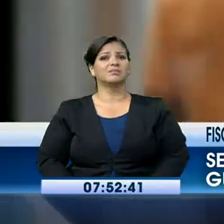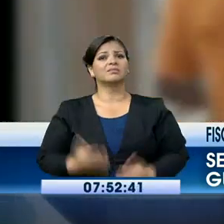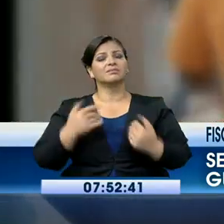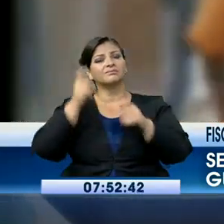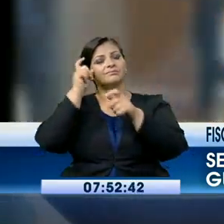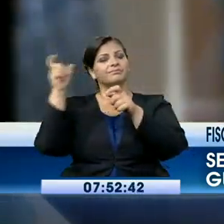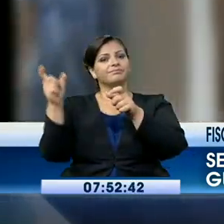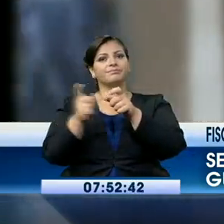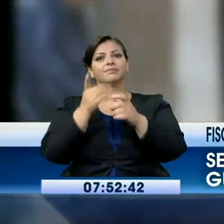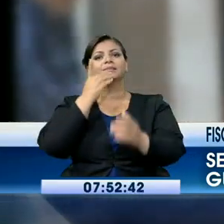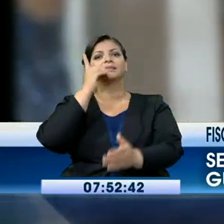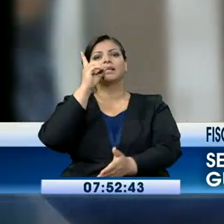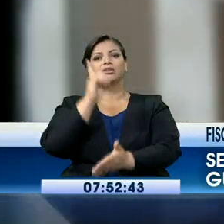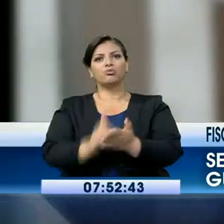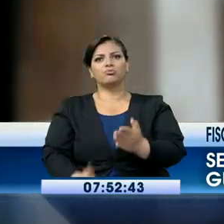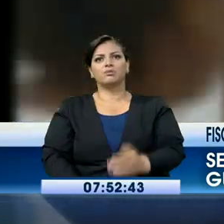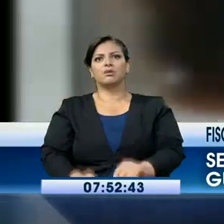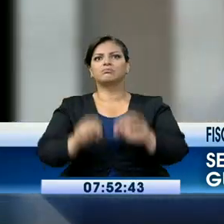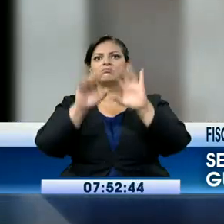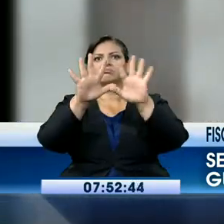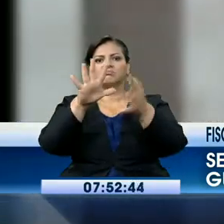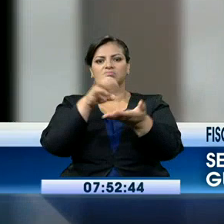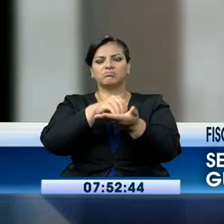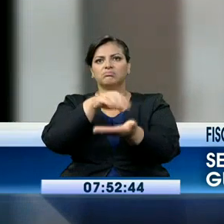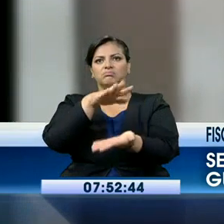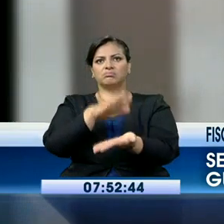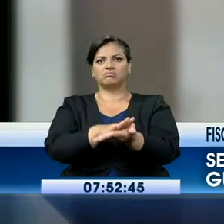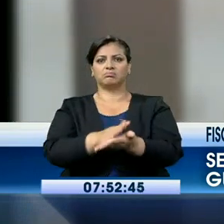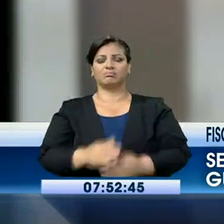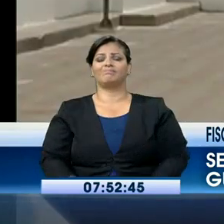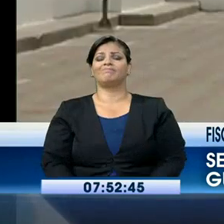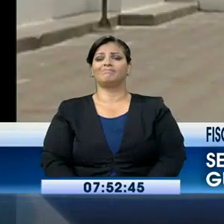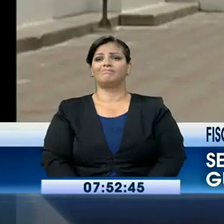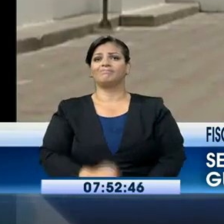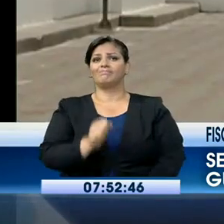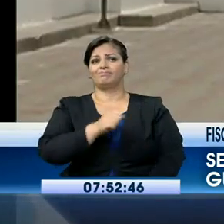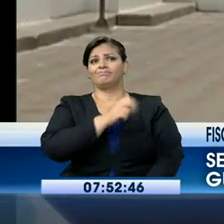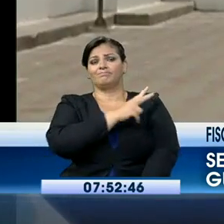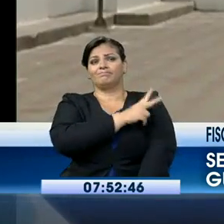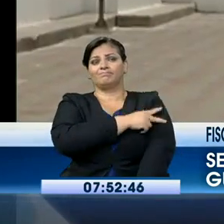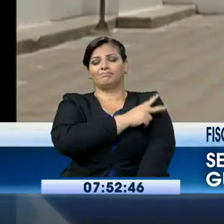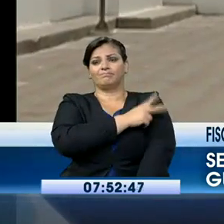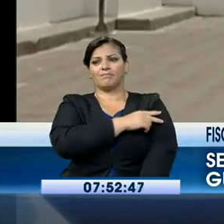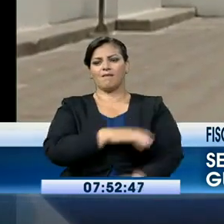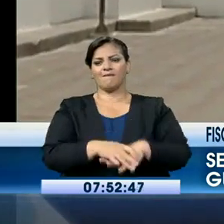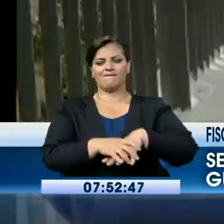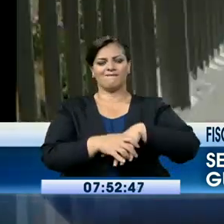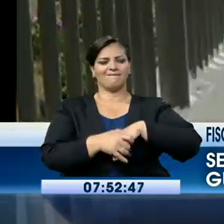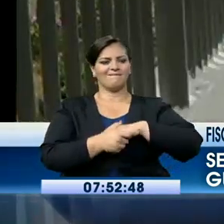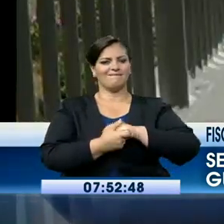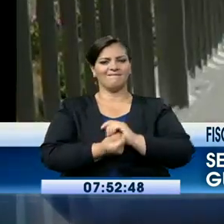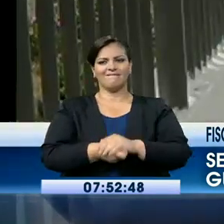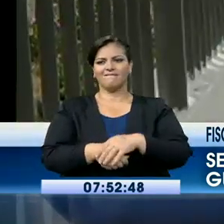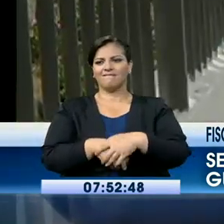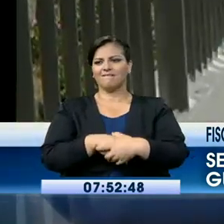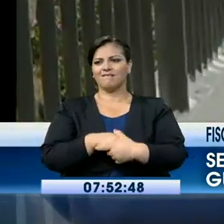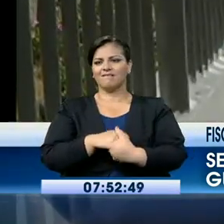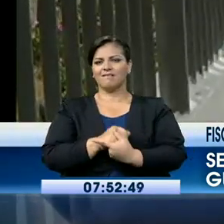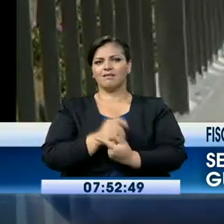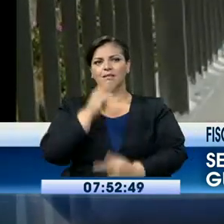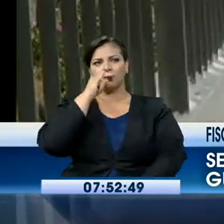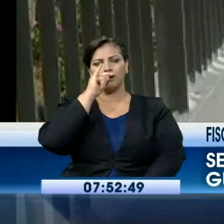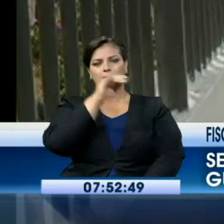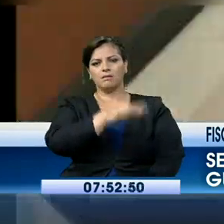un fiscal sobre estudiantes que habrían sido abusados sexualmente en un plantel educativo fiscal de Guayaquil. 3 niños ya han dado